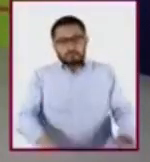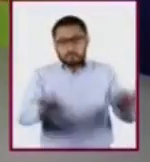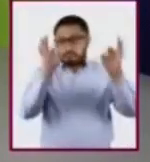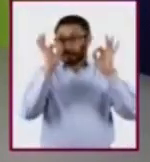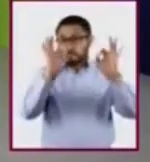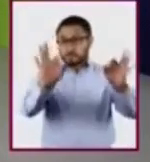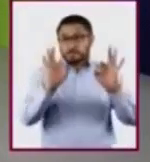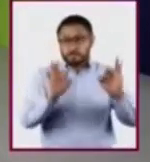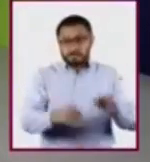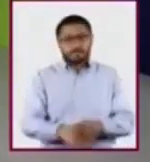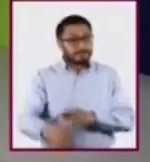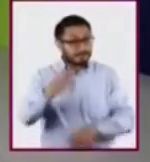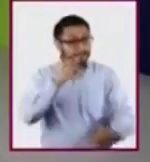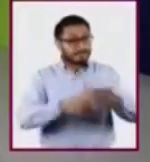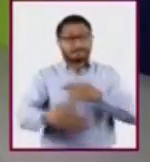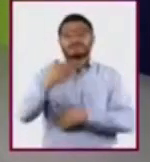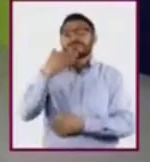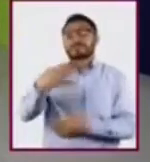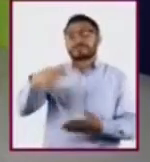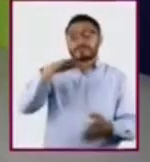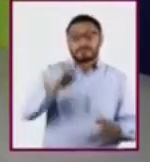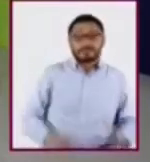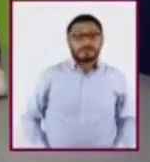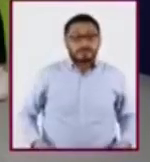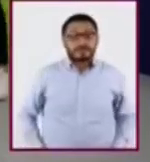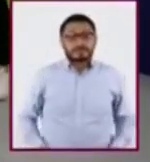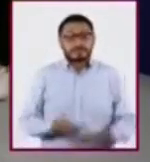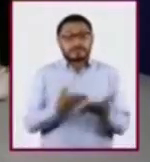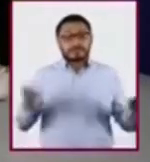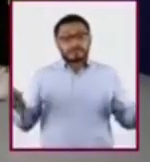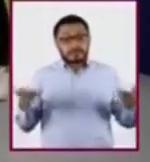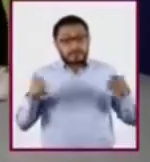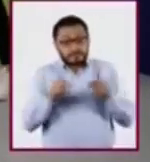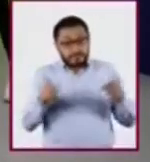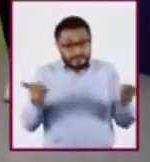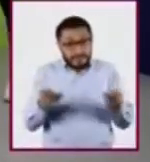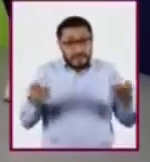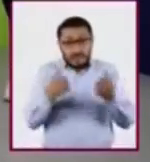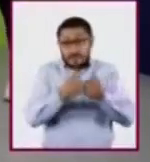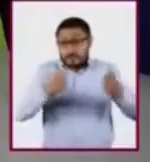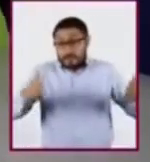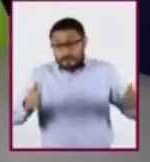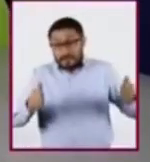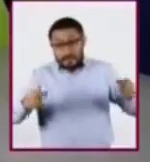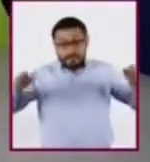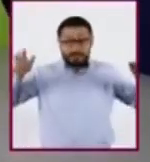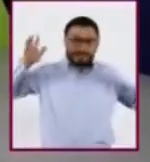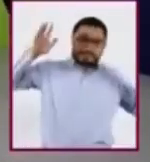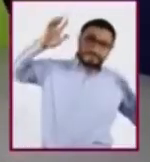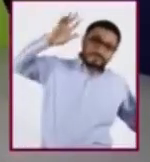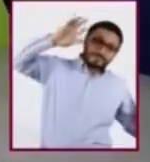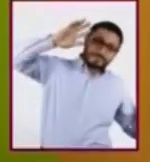Regresamos. Muy bien, piernas separadas, bastón hacia arriba. Y ahora vamos hacia un lado.